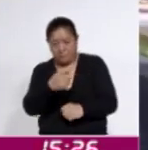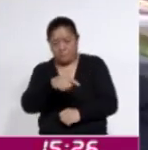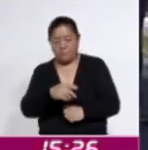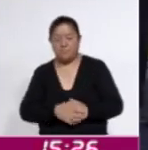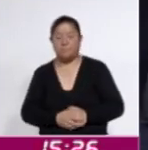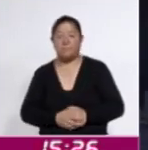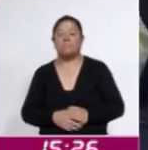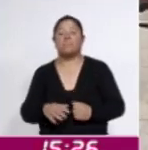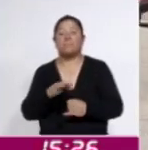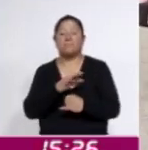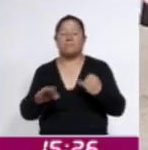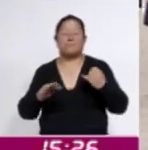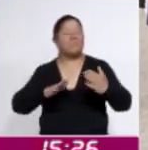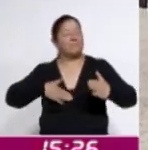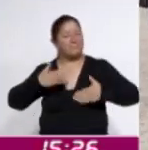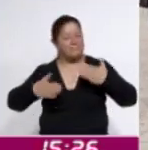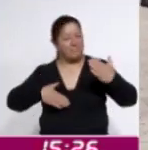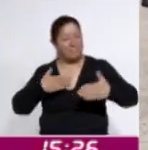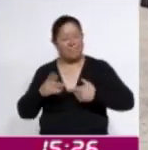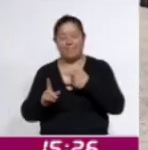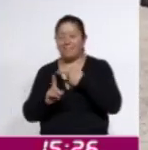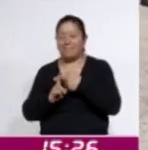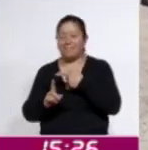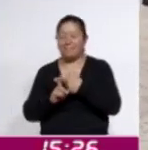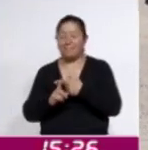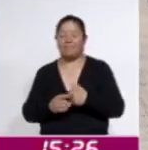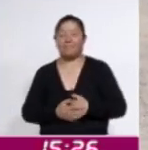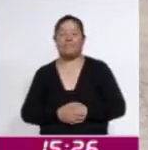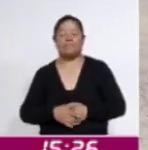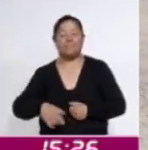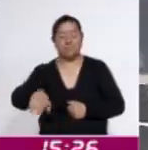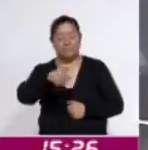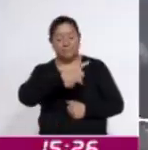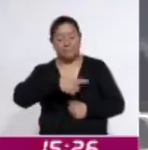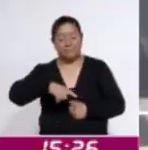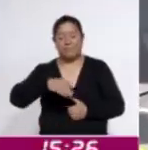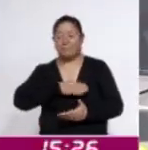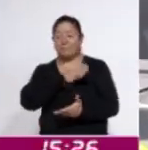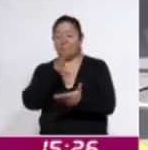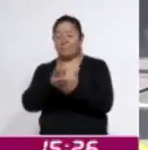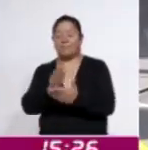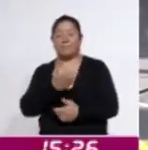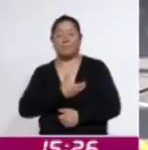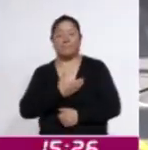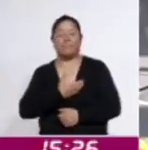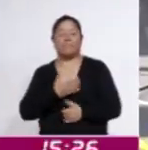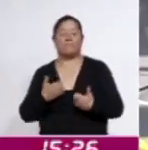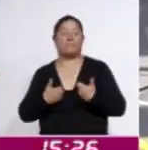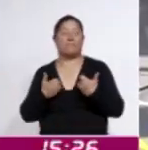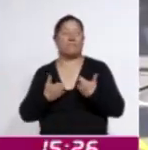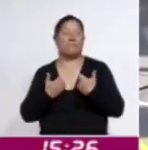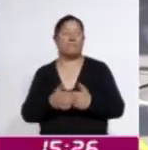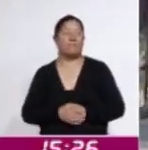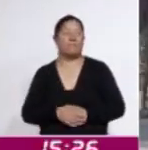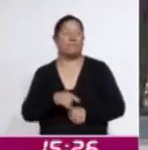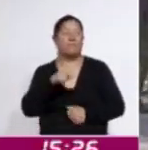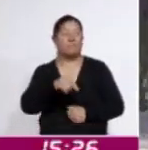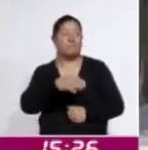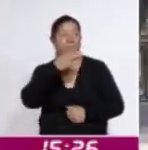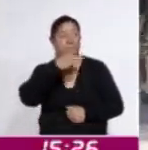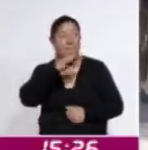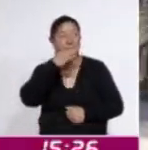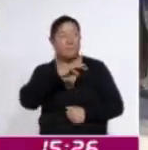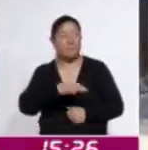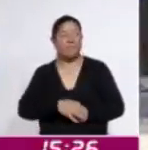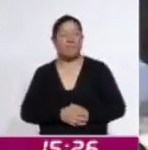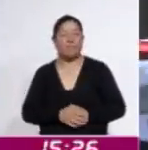con alegría, optimismo y mucha fortaleza, el contingente llegó al Parque de la Juventud, donde celebraron pues